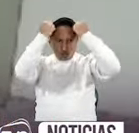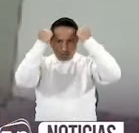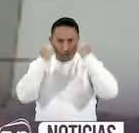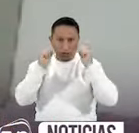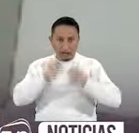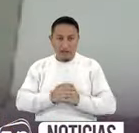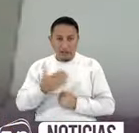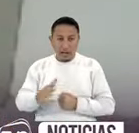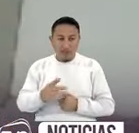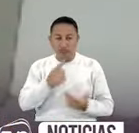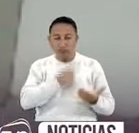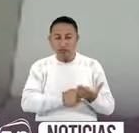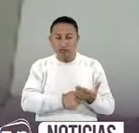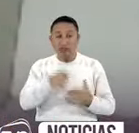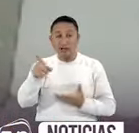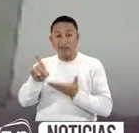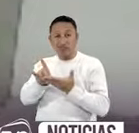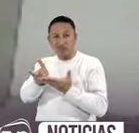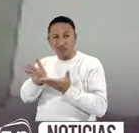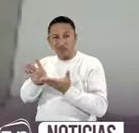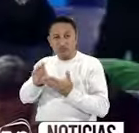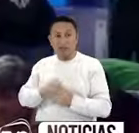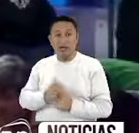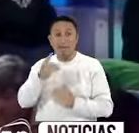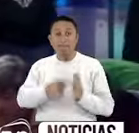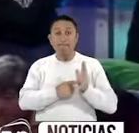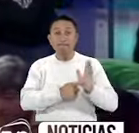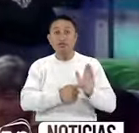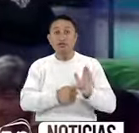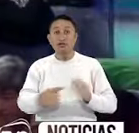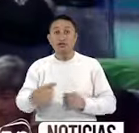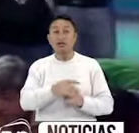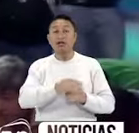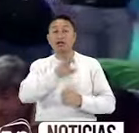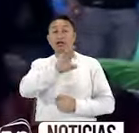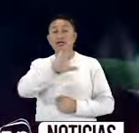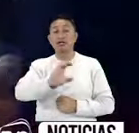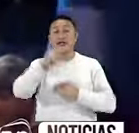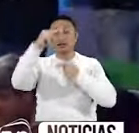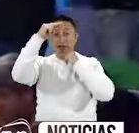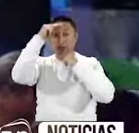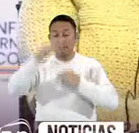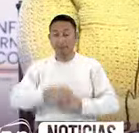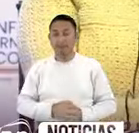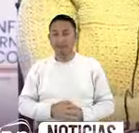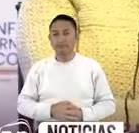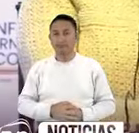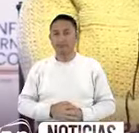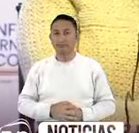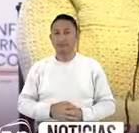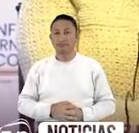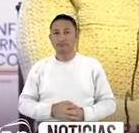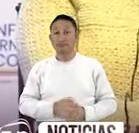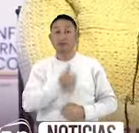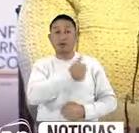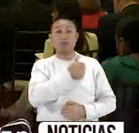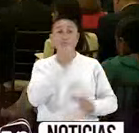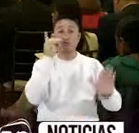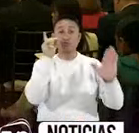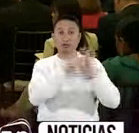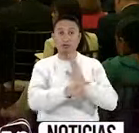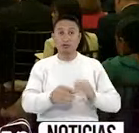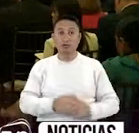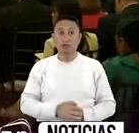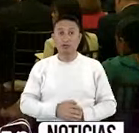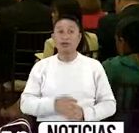del poder. Muestra de eso sería el ataque a TC Televisión, empresa estatal. Así lo denunció Noboa en la clausura de la